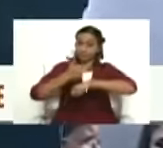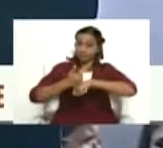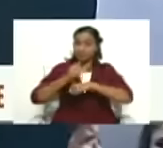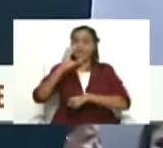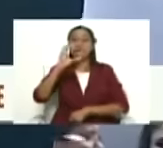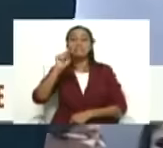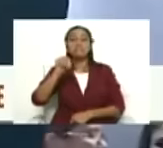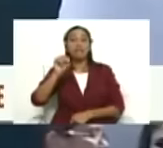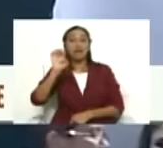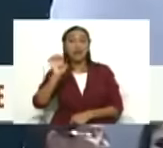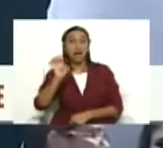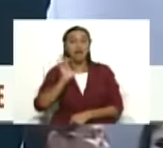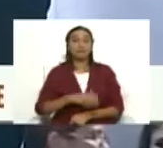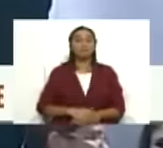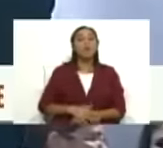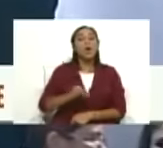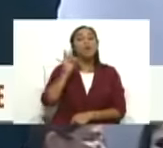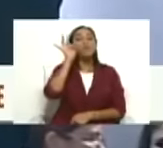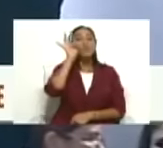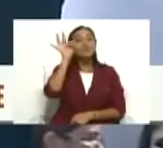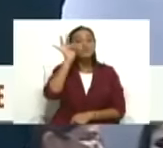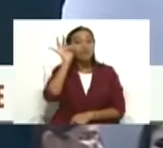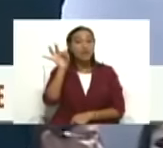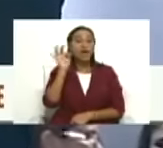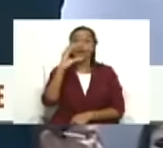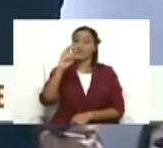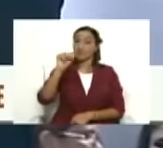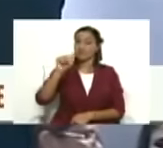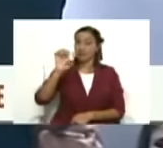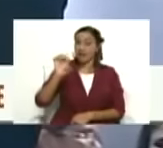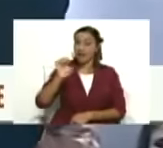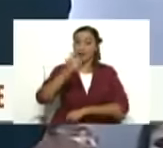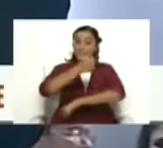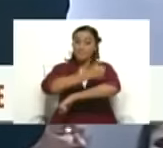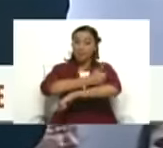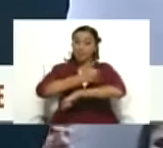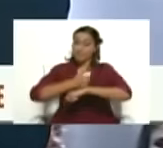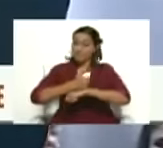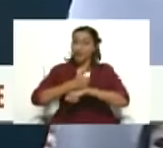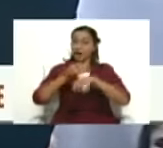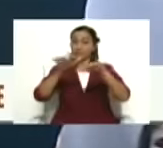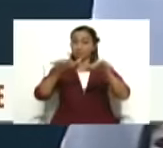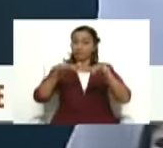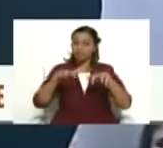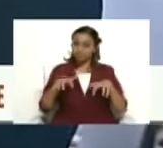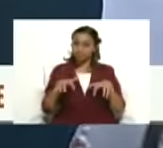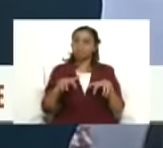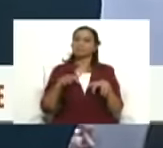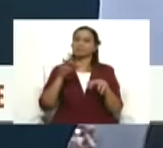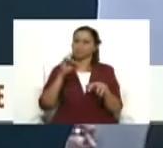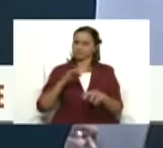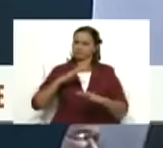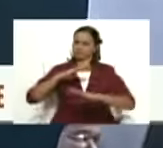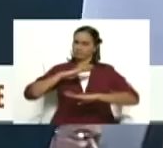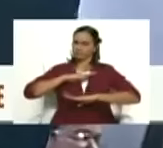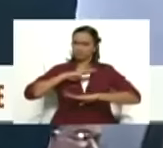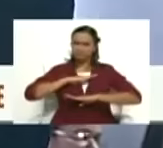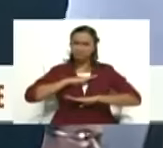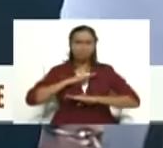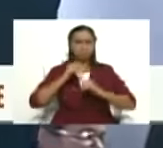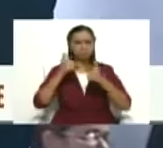los funcionarios del Consejo Nacional Electoral, que siempre con la debida discreción y con el